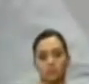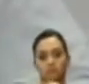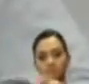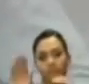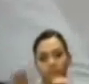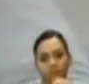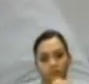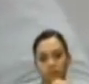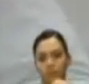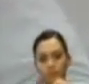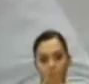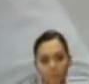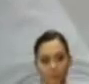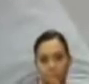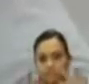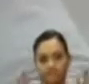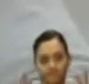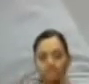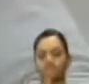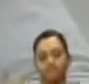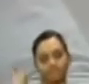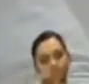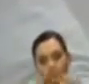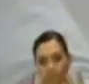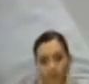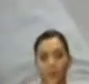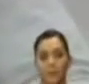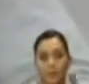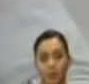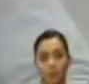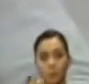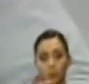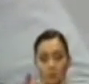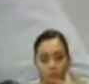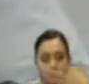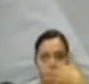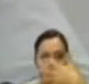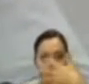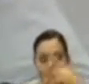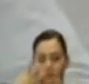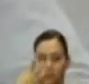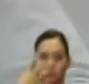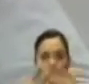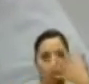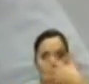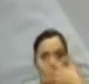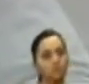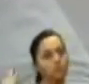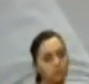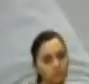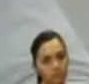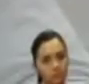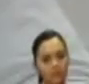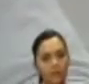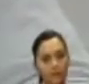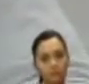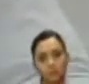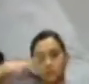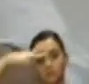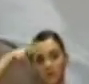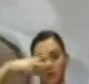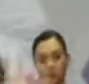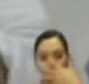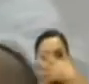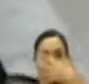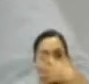deportistas no lograron las marcas mínimas. Entonces, es el mejor puesto de la historia del Ecuador en Juegos Panamericanos. En Guadalajara quedamos en décimo,